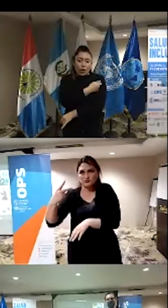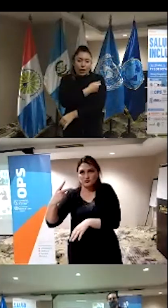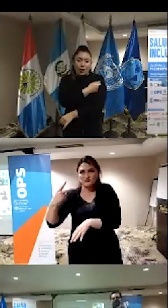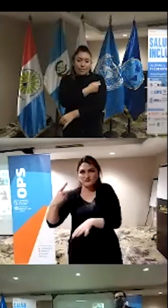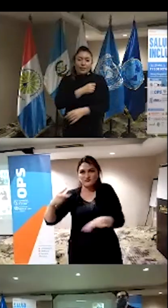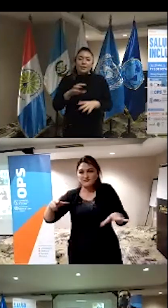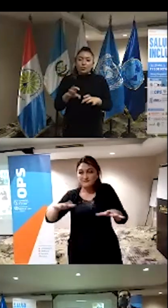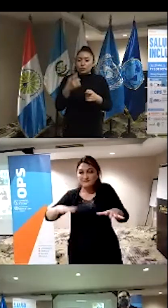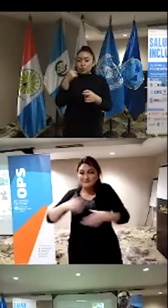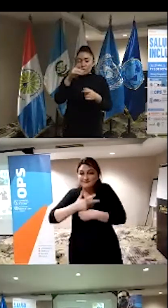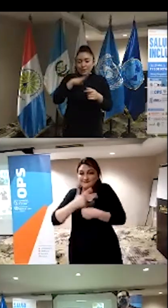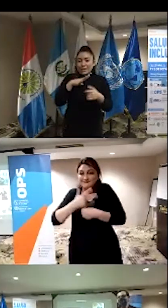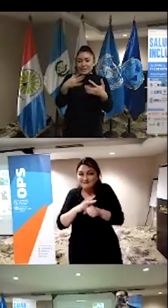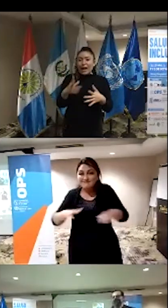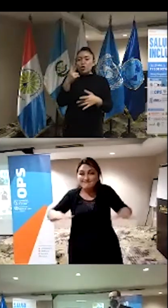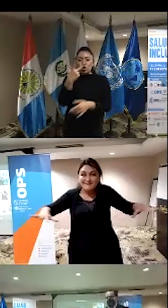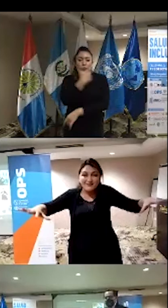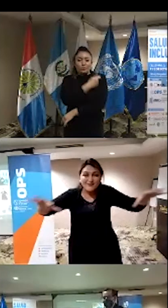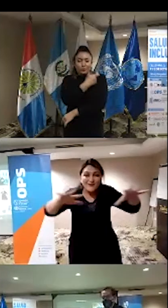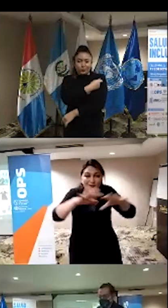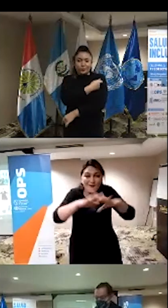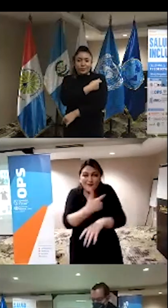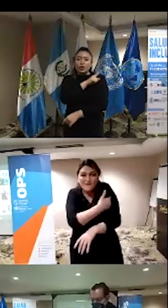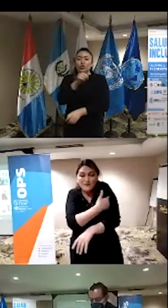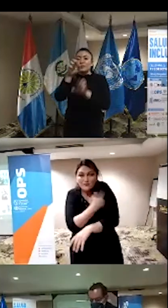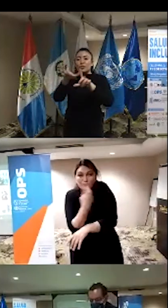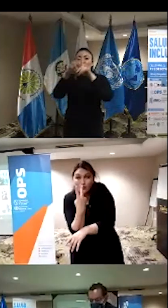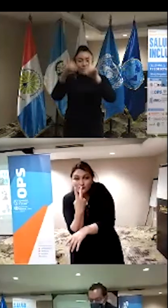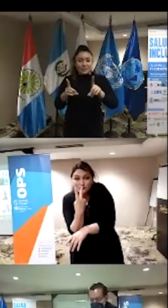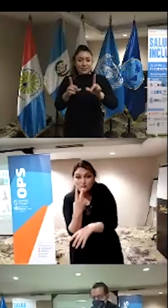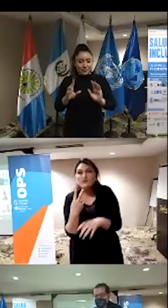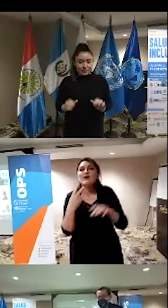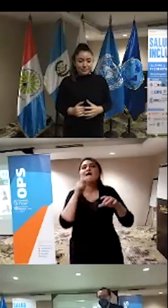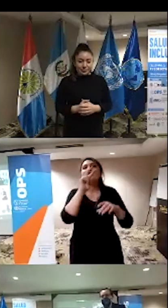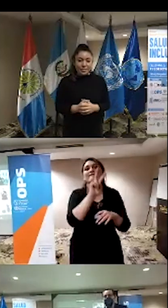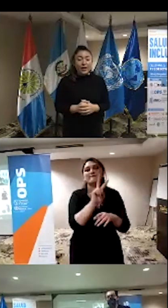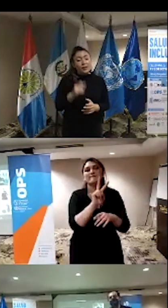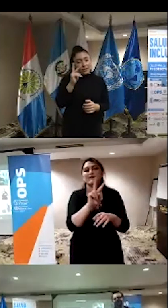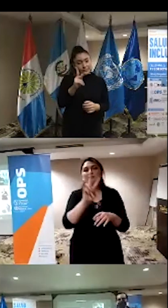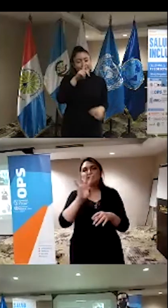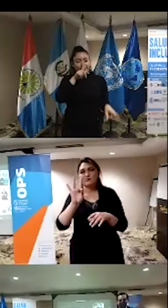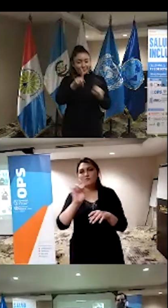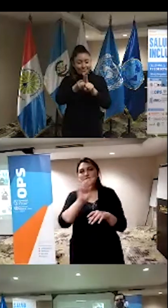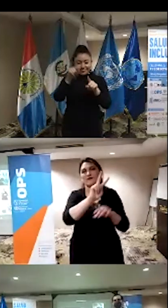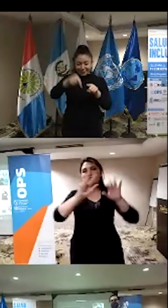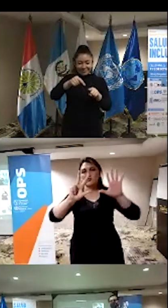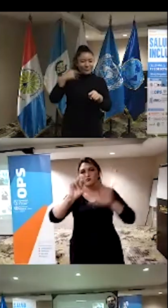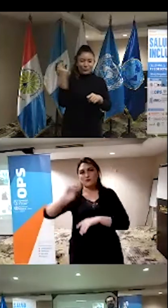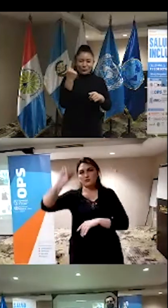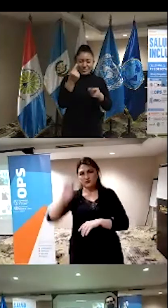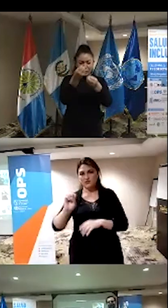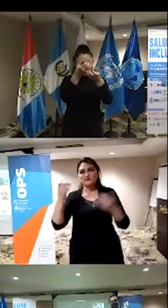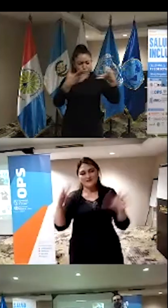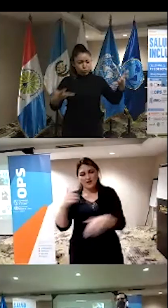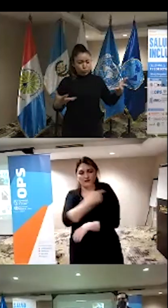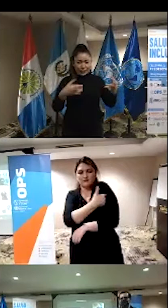7.28 de toda la población que ya tiene sus 2 dosis son personas con discapacidad. Y de todo este universo de población,